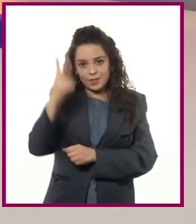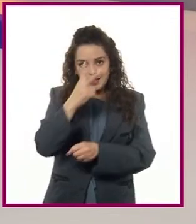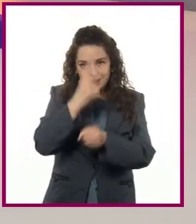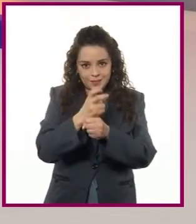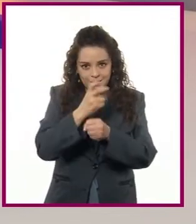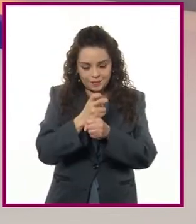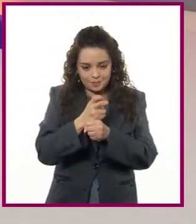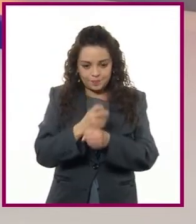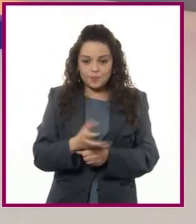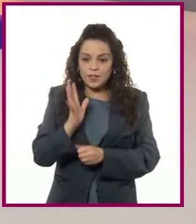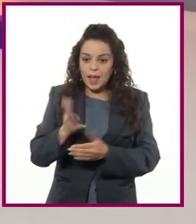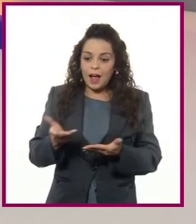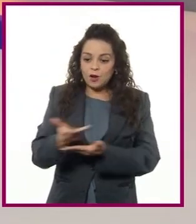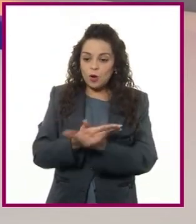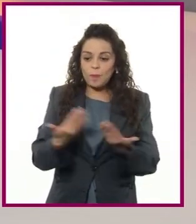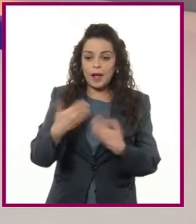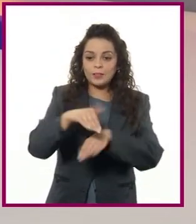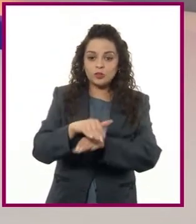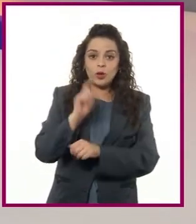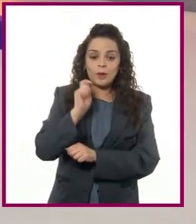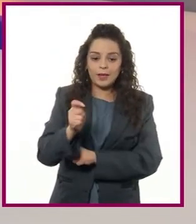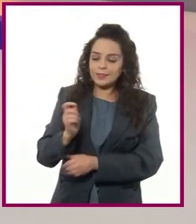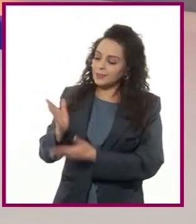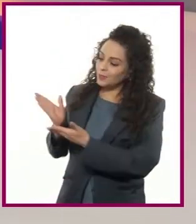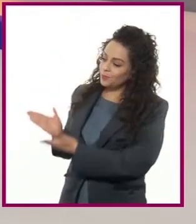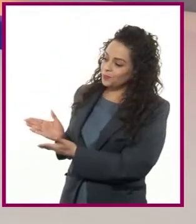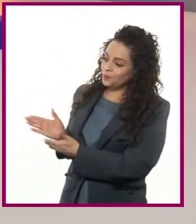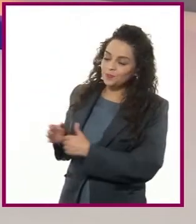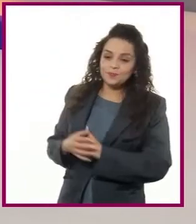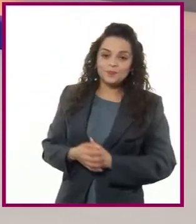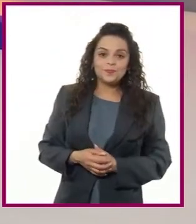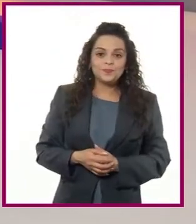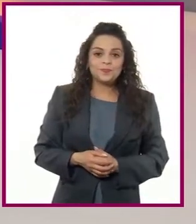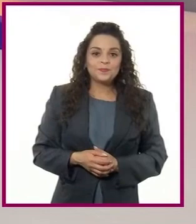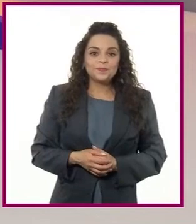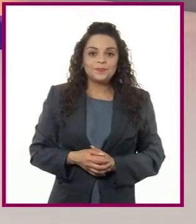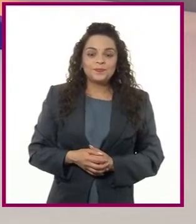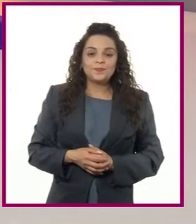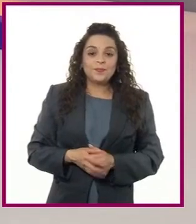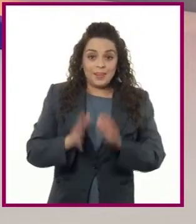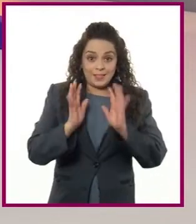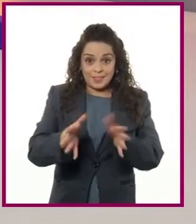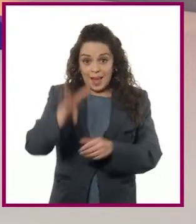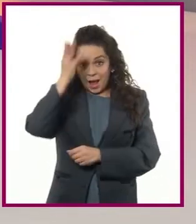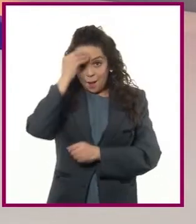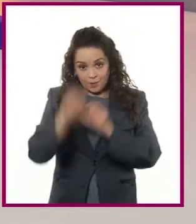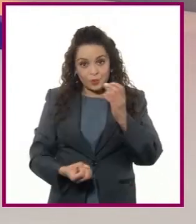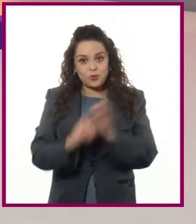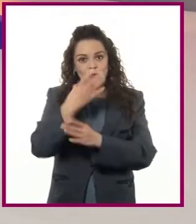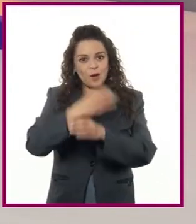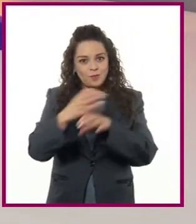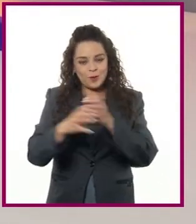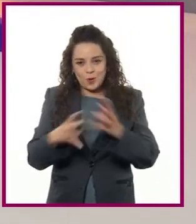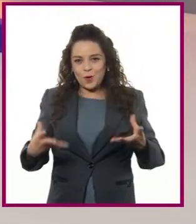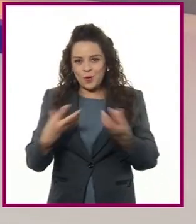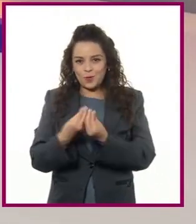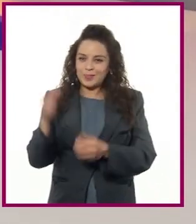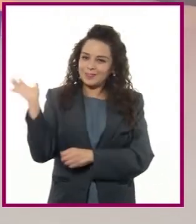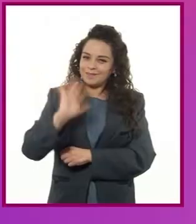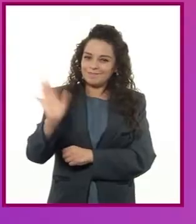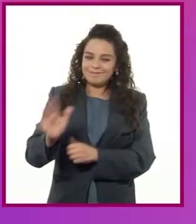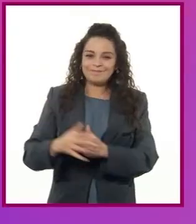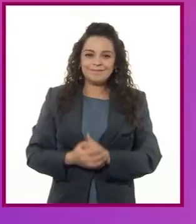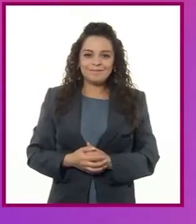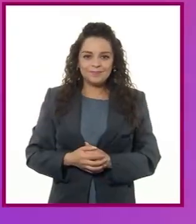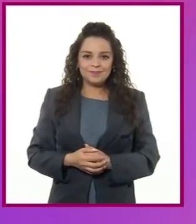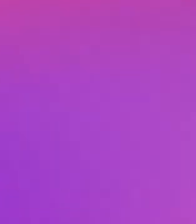la que hemos compartido sobre entre citas y paráfrasis. Hemos aprendido algo nuevo juntos. ¡Hasta la